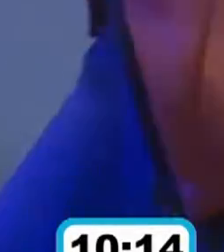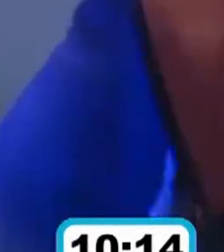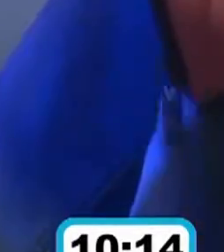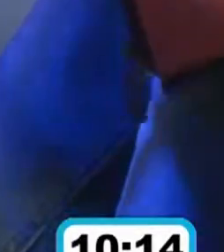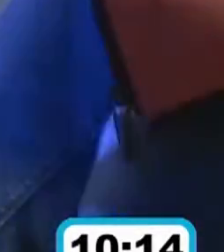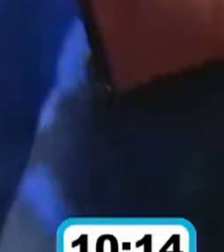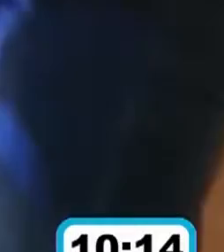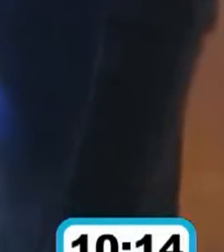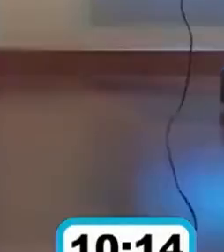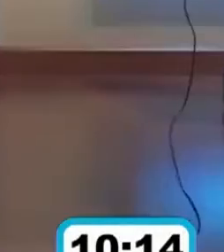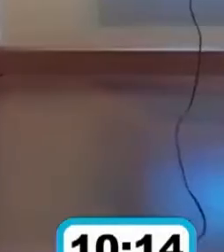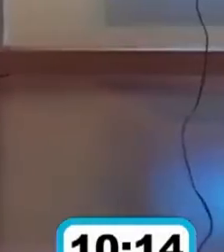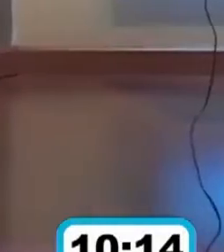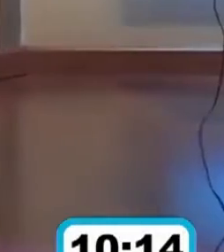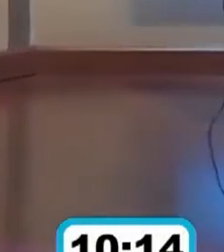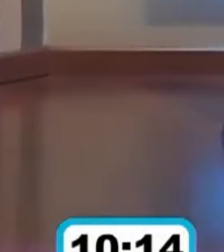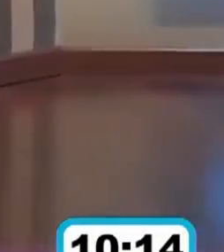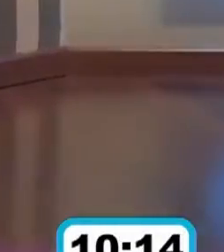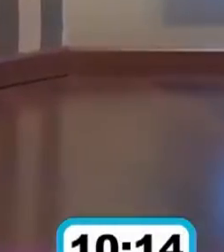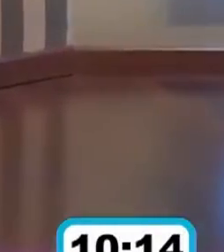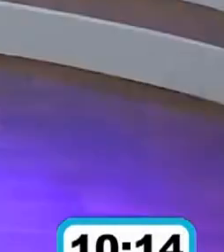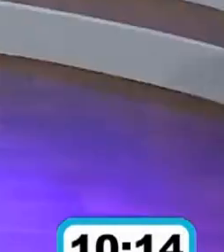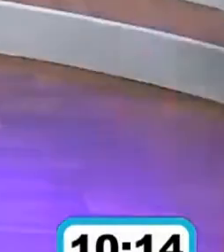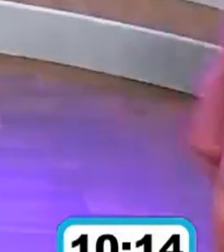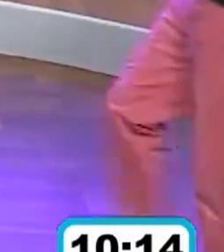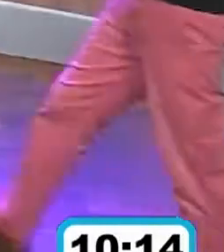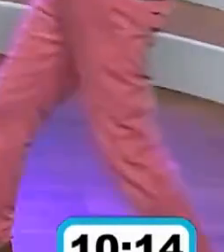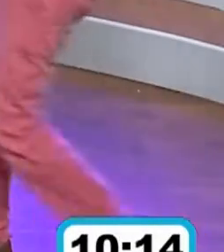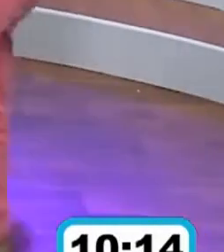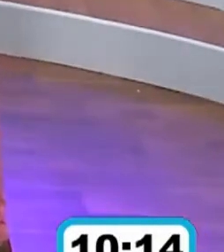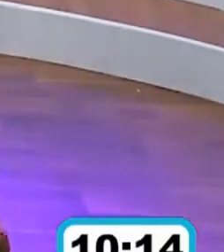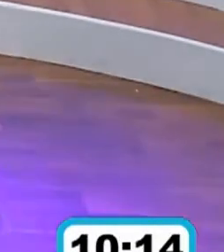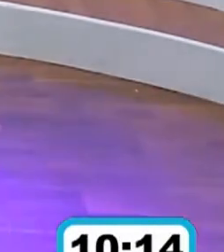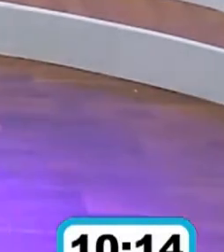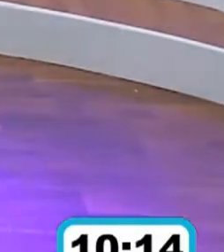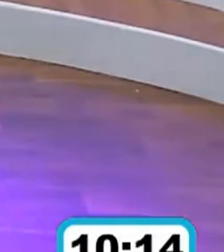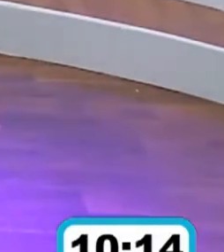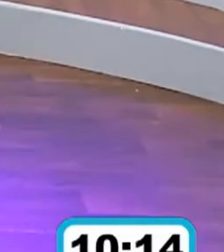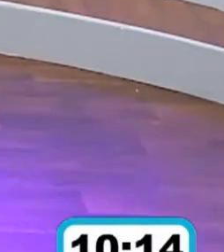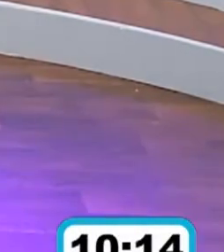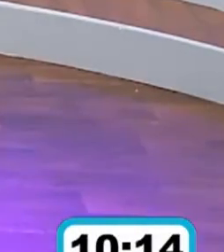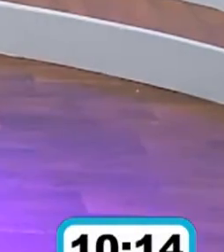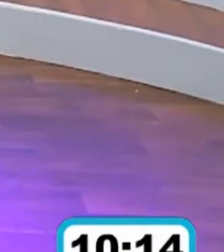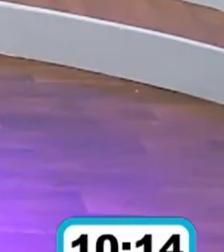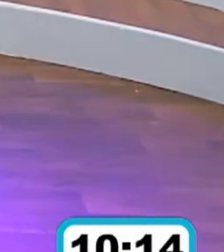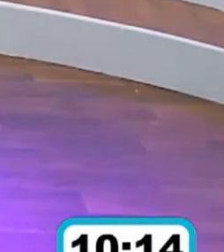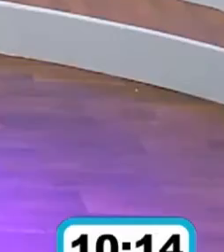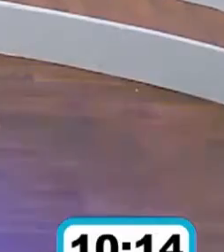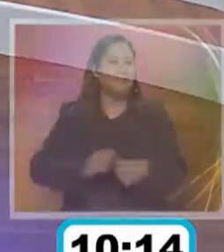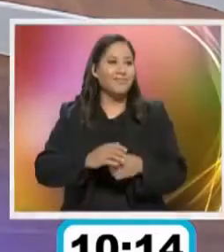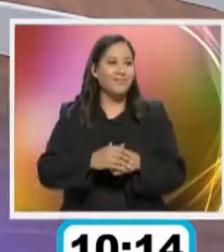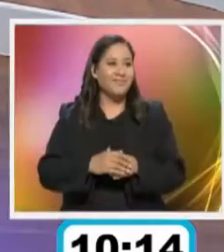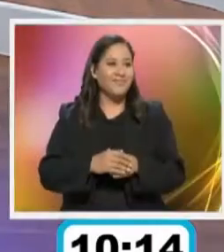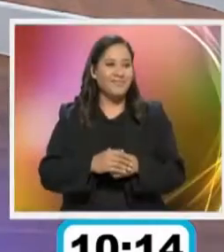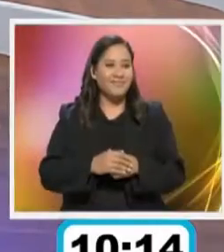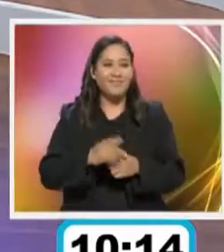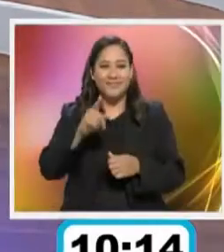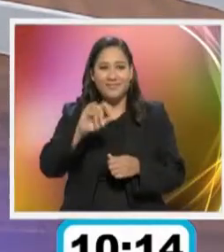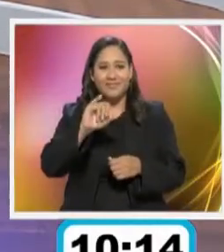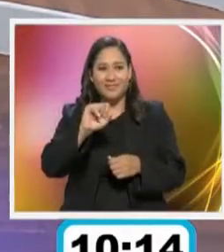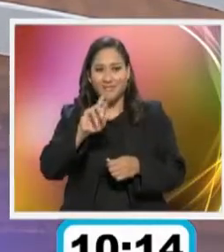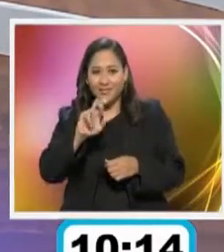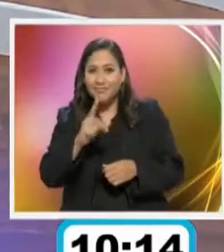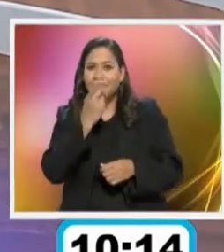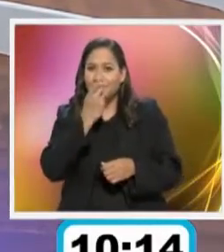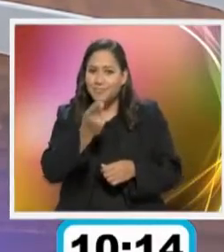Eres tan bella. Eso es todo. Él es Israel Canduel y esto, Dime corazón.